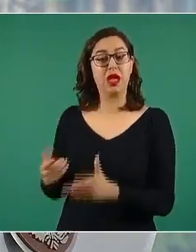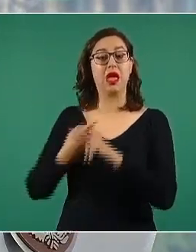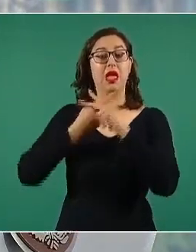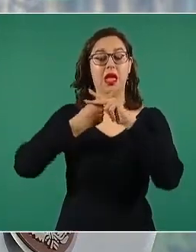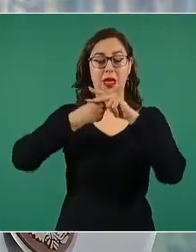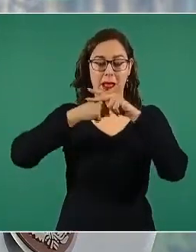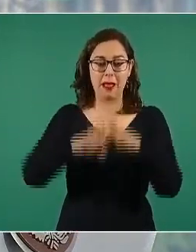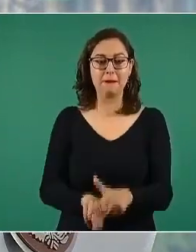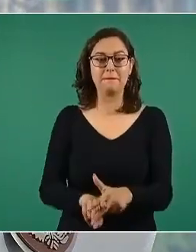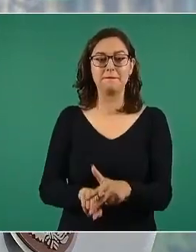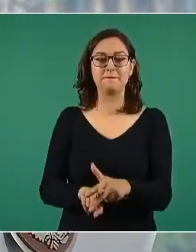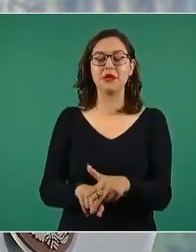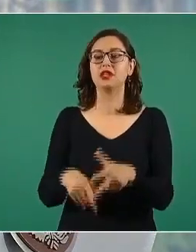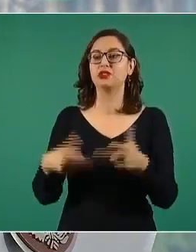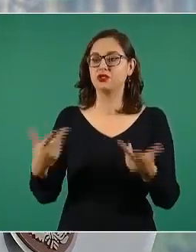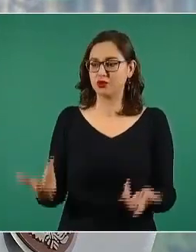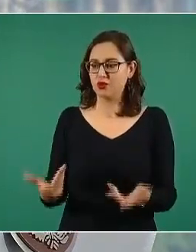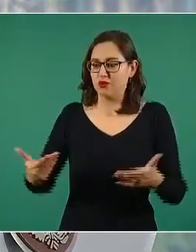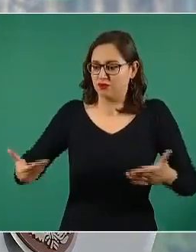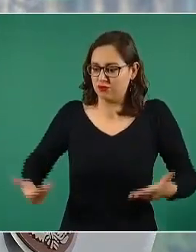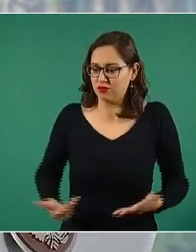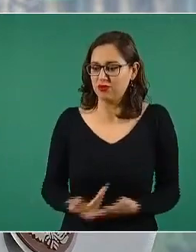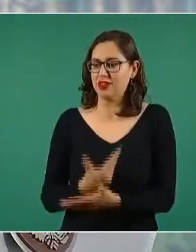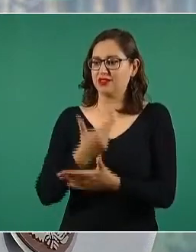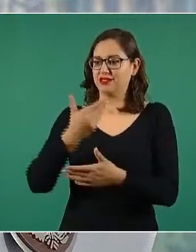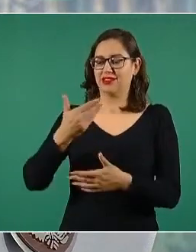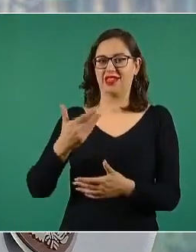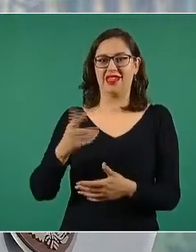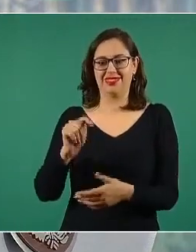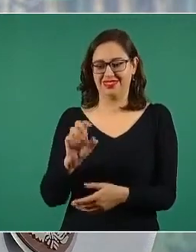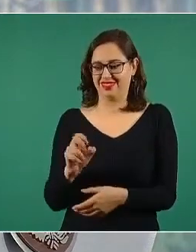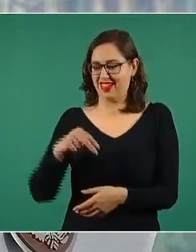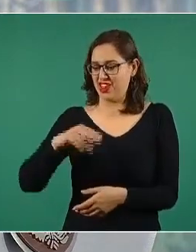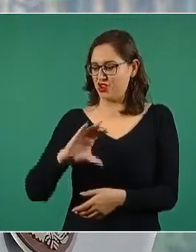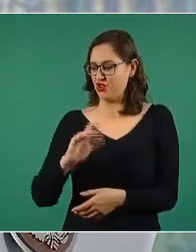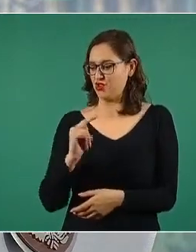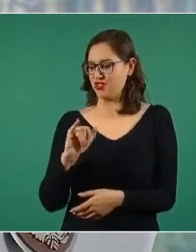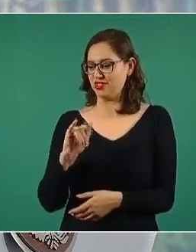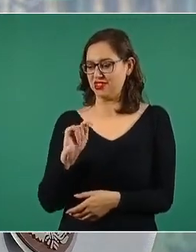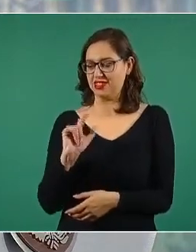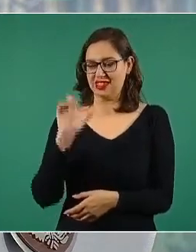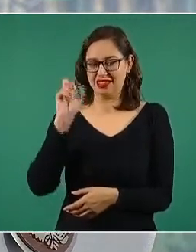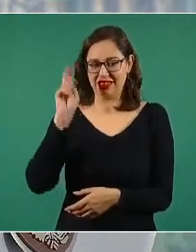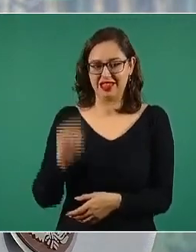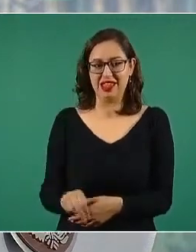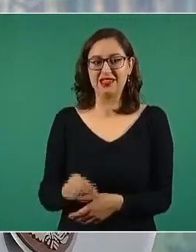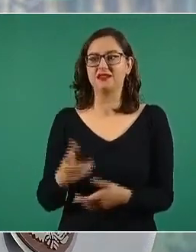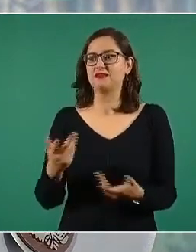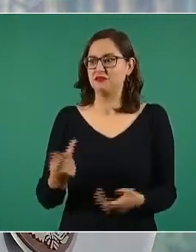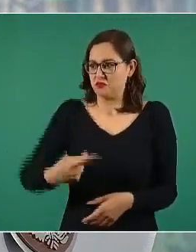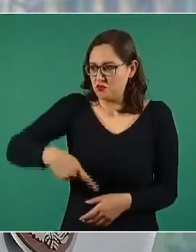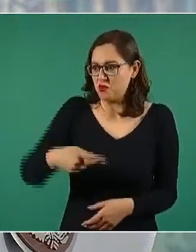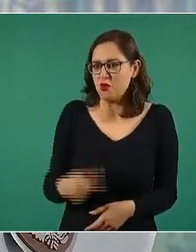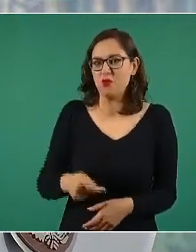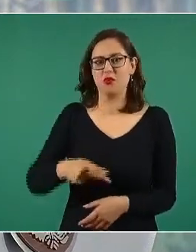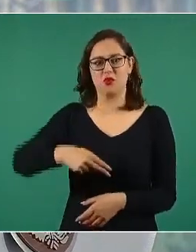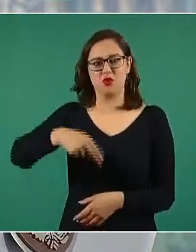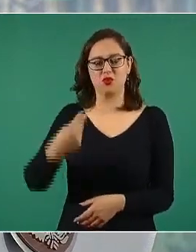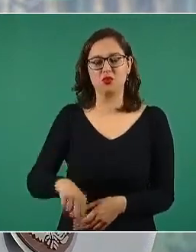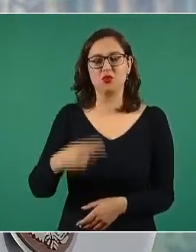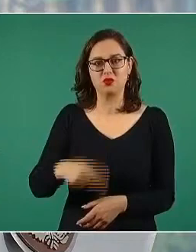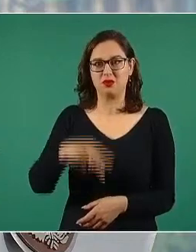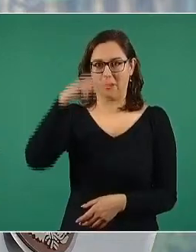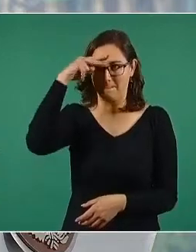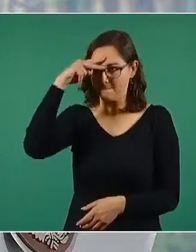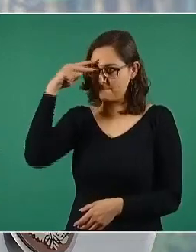cultura mexica, que lleva el nombre de nuestro país, de nuestra nación,